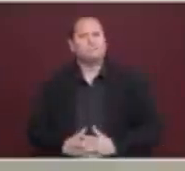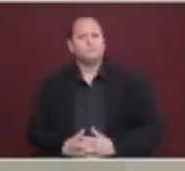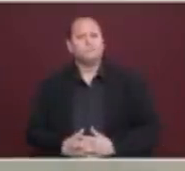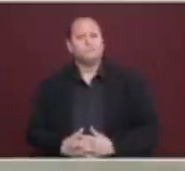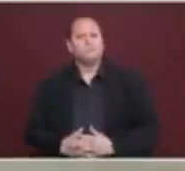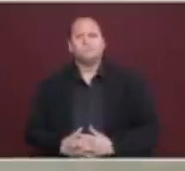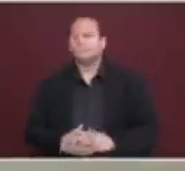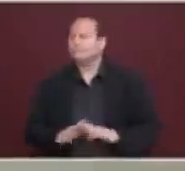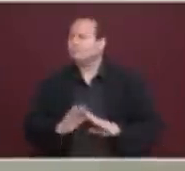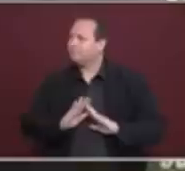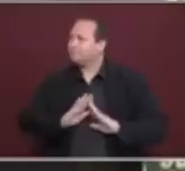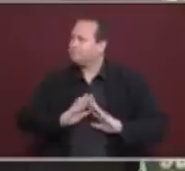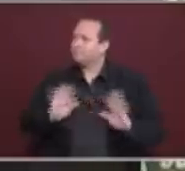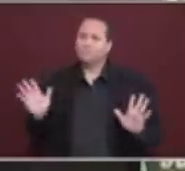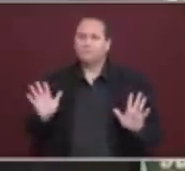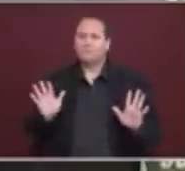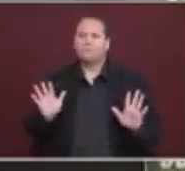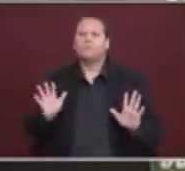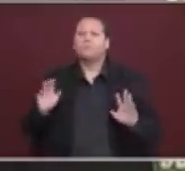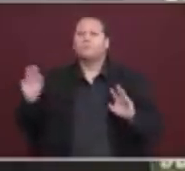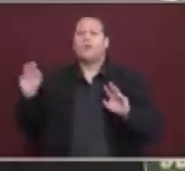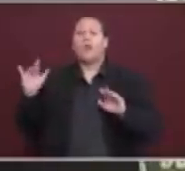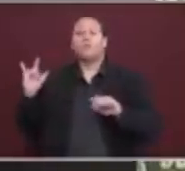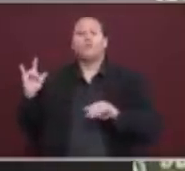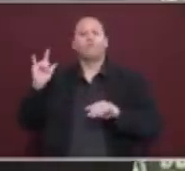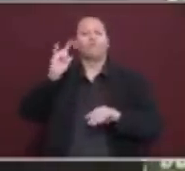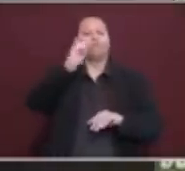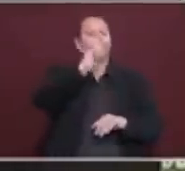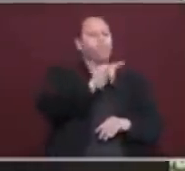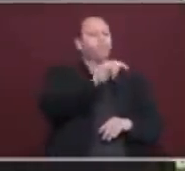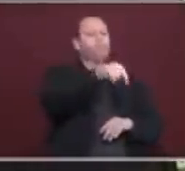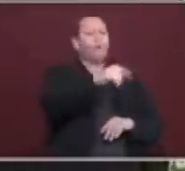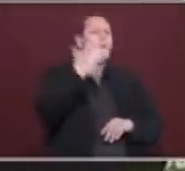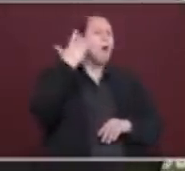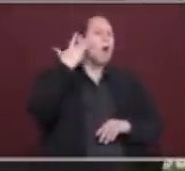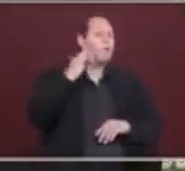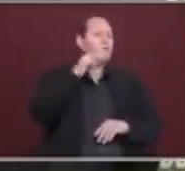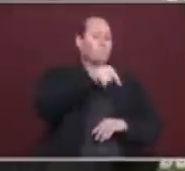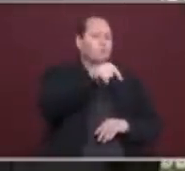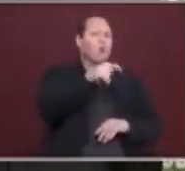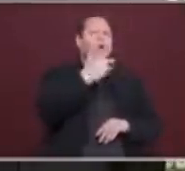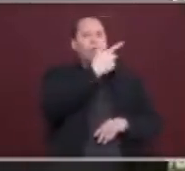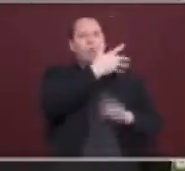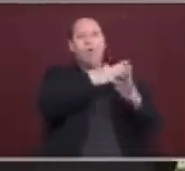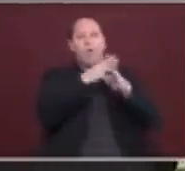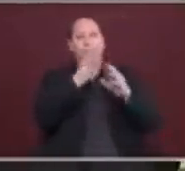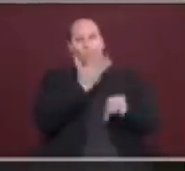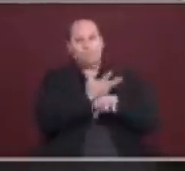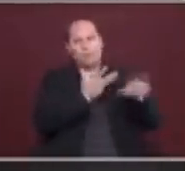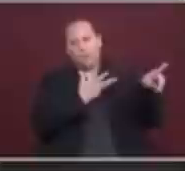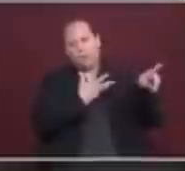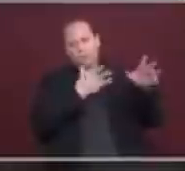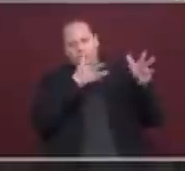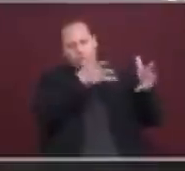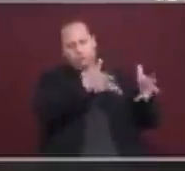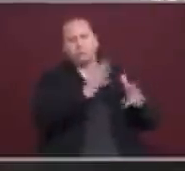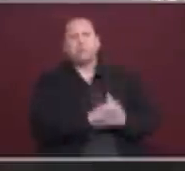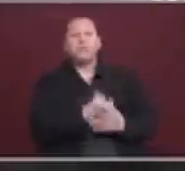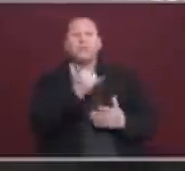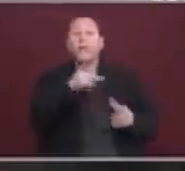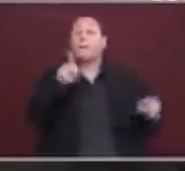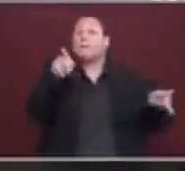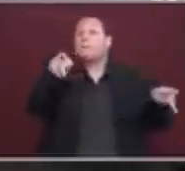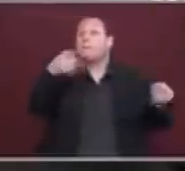ya está en california en eeuu y se va a vender y se van a vender